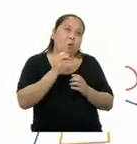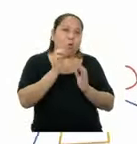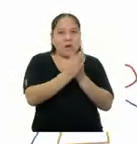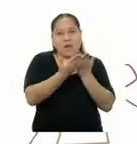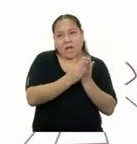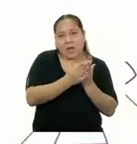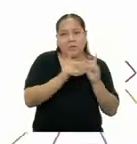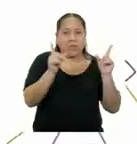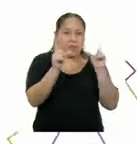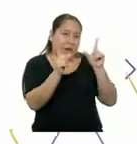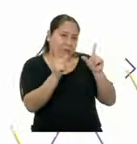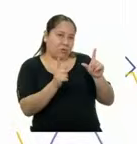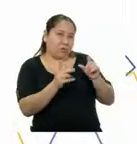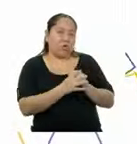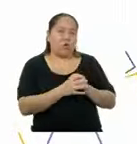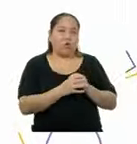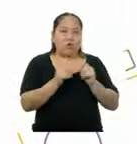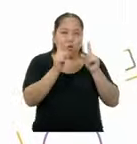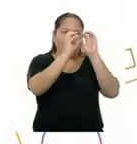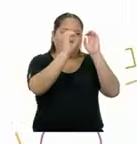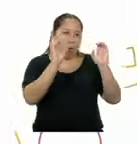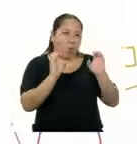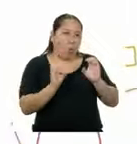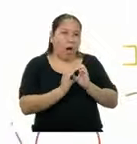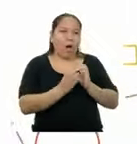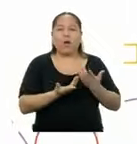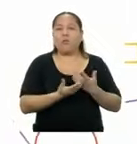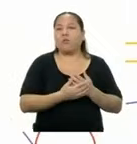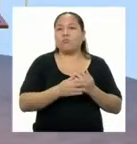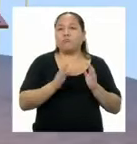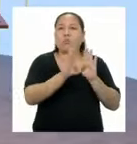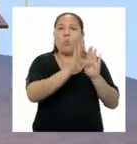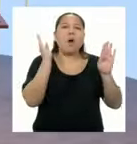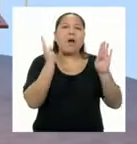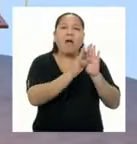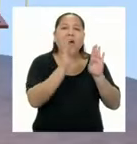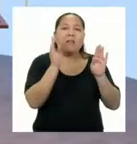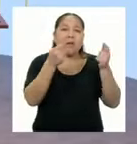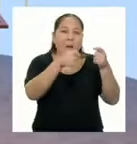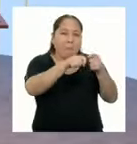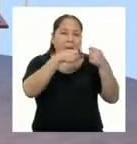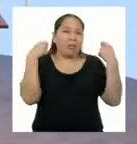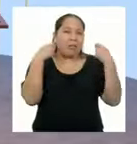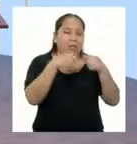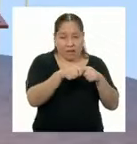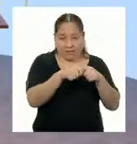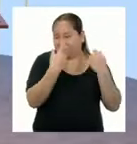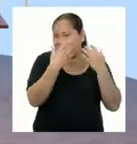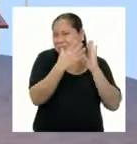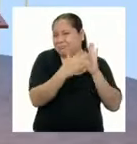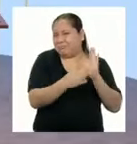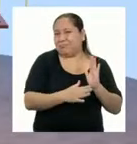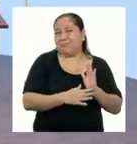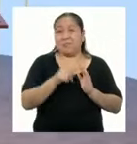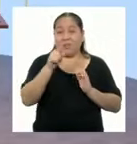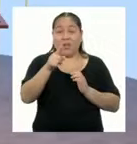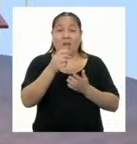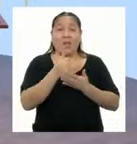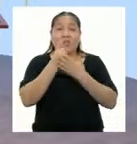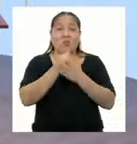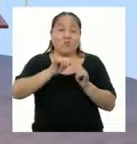el televisor, un cuadro, puerta, ventana, etc. Y con ayuda de una